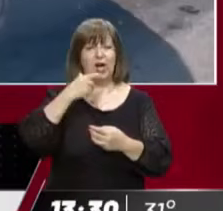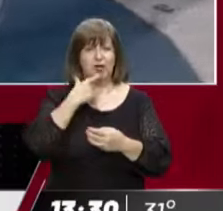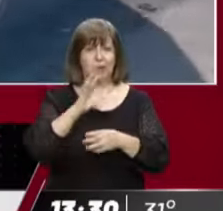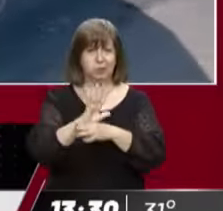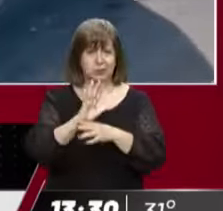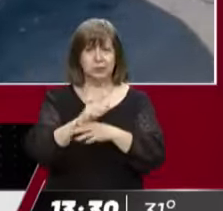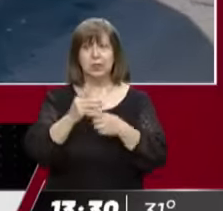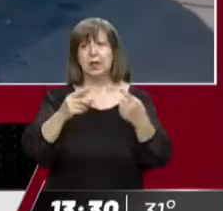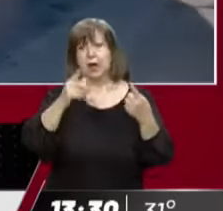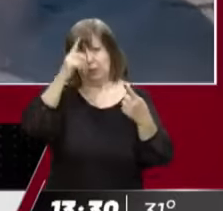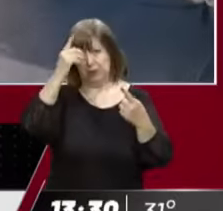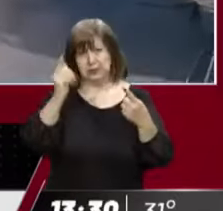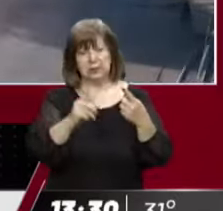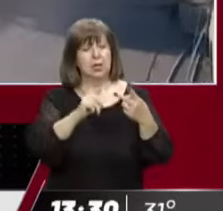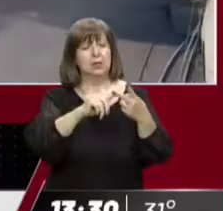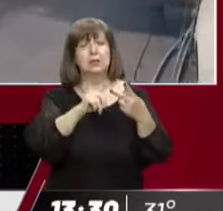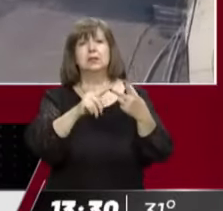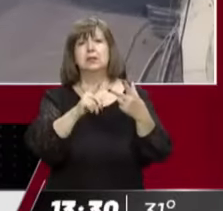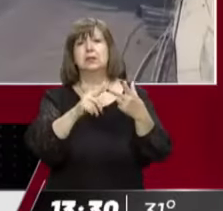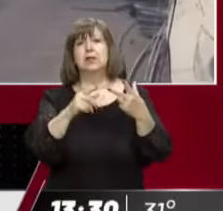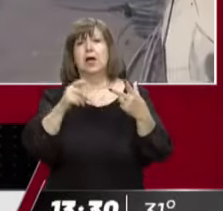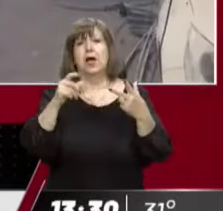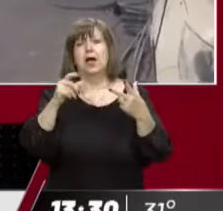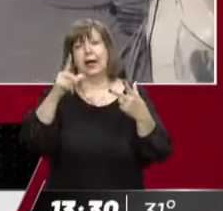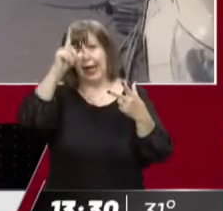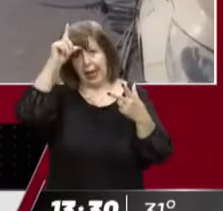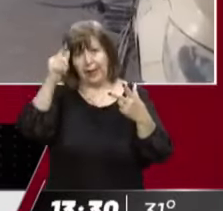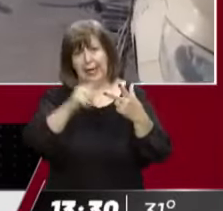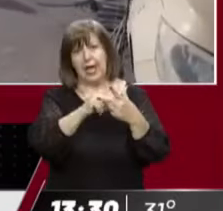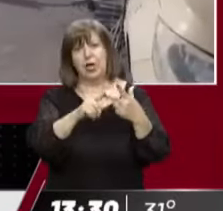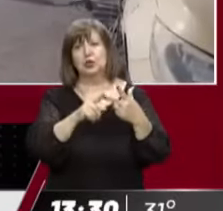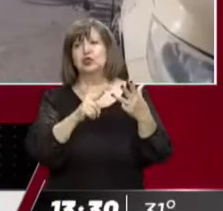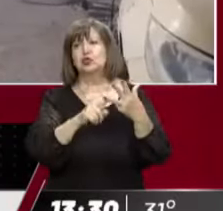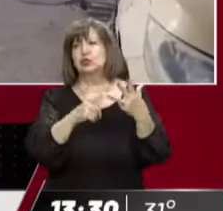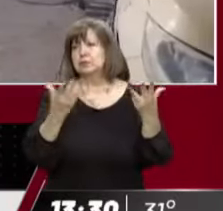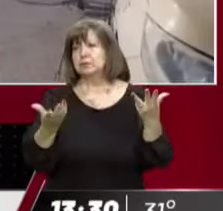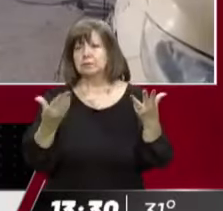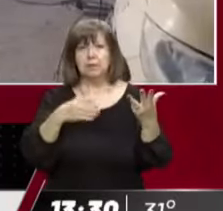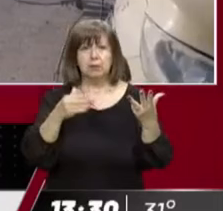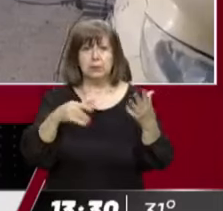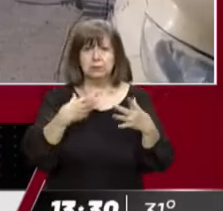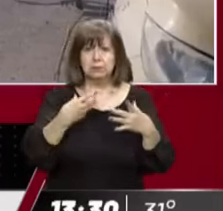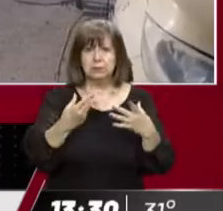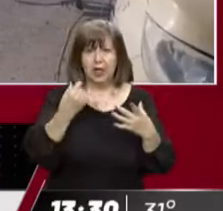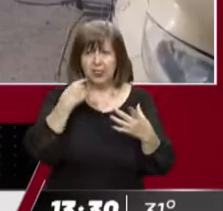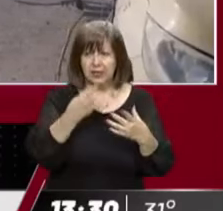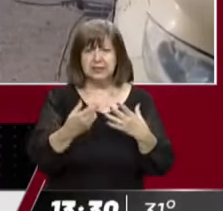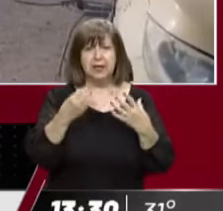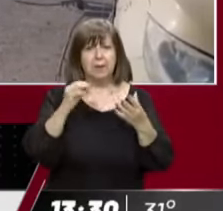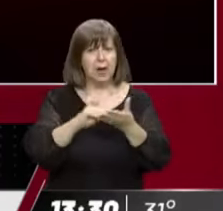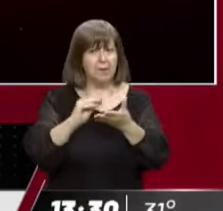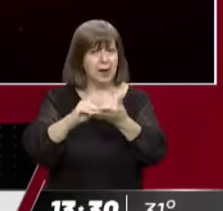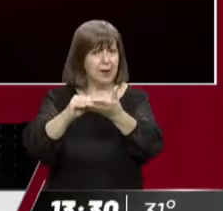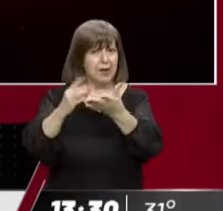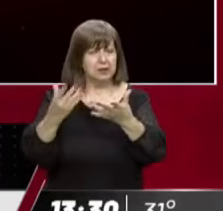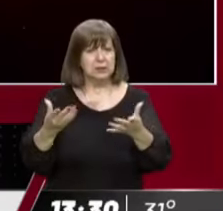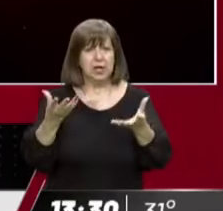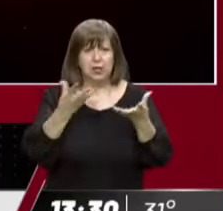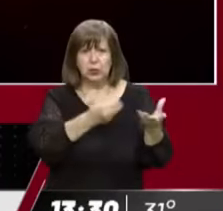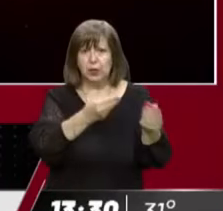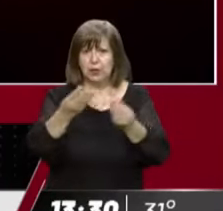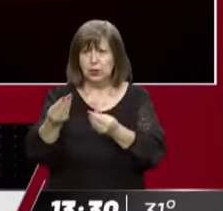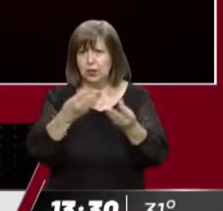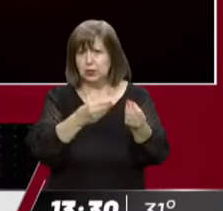tragedia evidentemente, pero de nuevo, y lo dijo la chica muy bien, si se repiten las condiciones meteorológicas esto puede volver a pasar. Bien. Yo lo